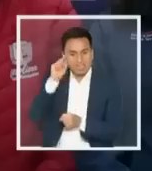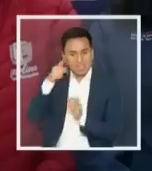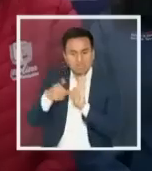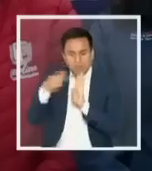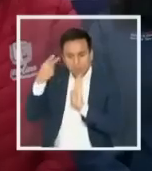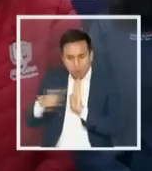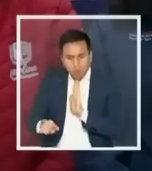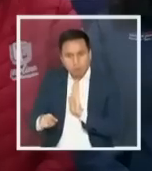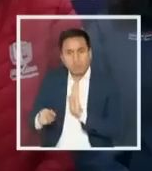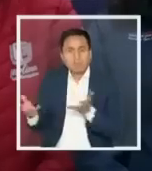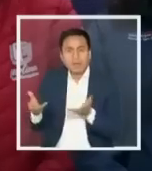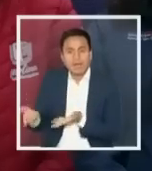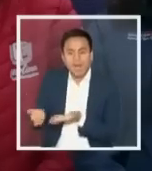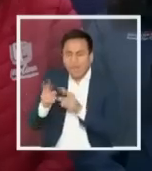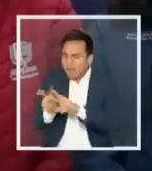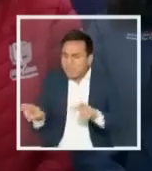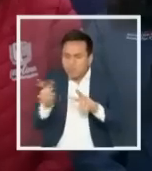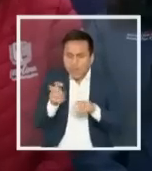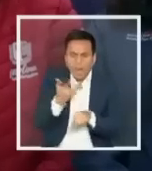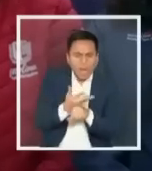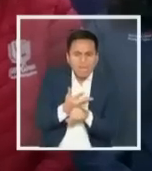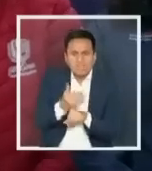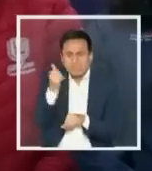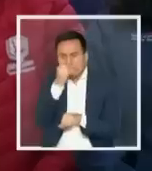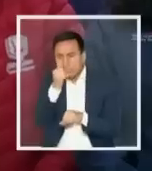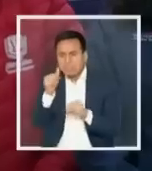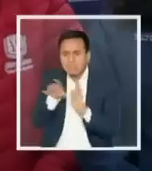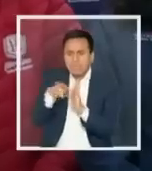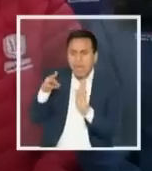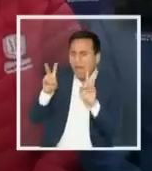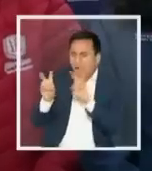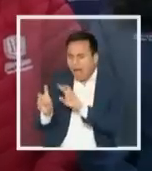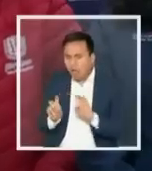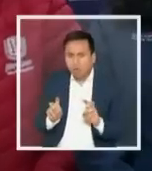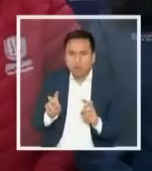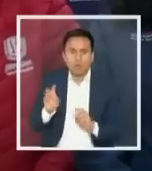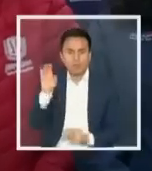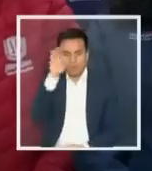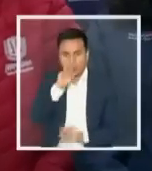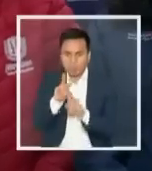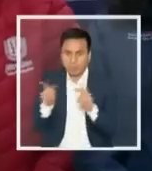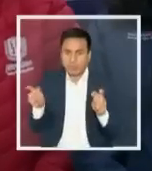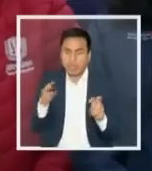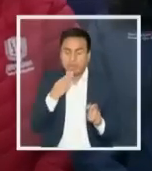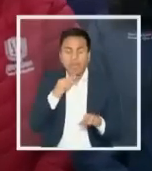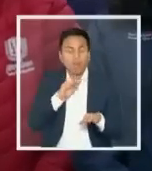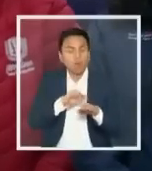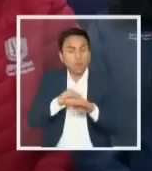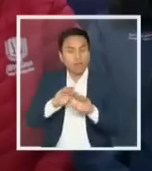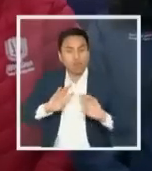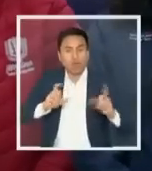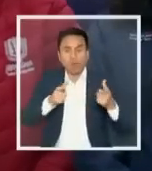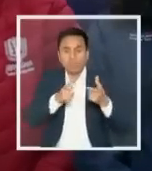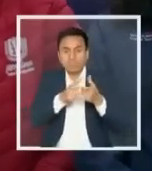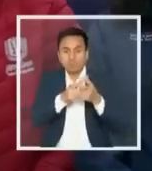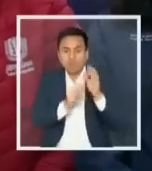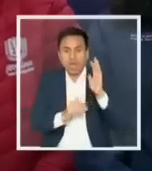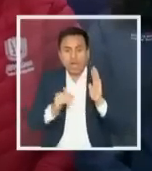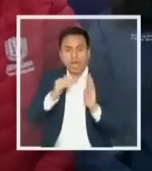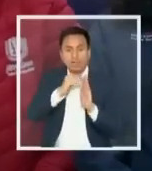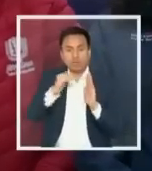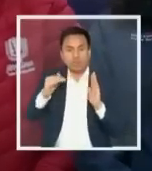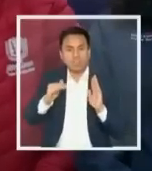iniciativa propia para averiguar si es que existen más irregularidades. Y además de eso, hemos convocado a una comisión de alto